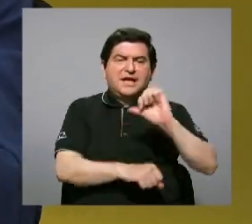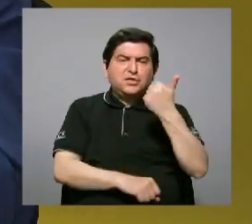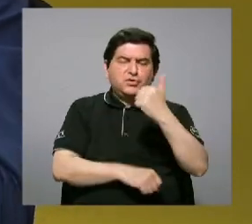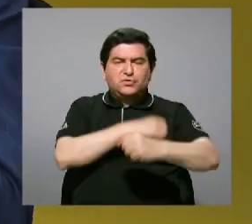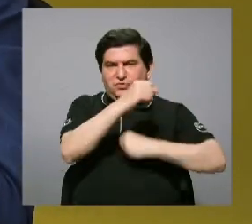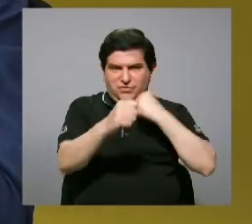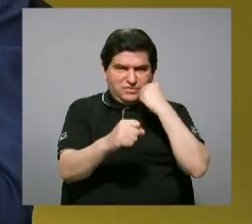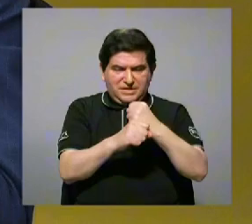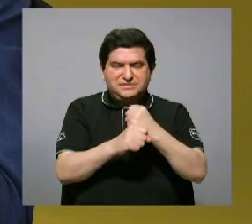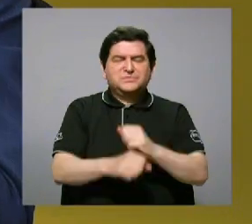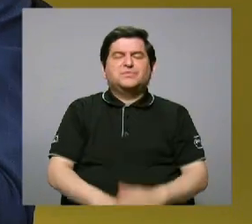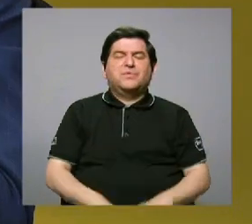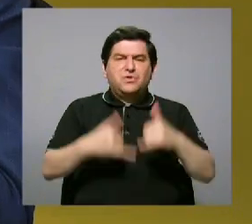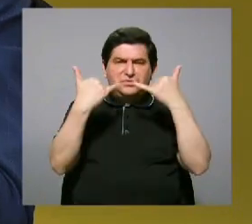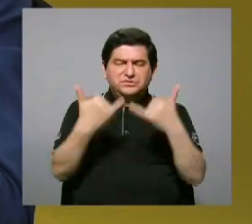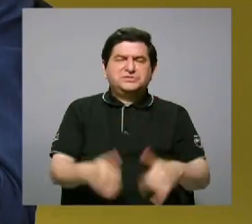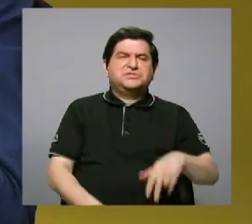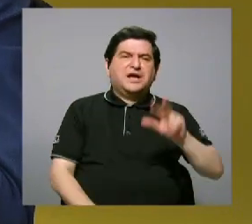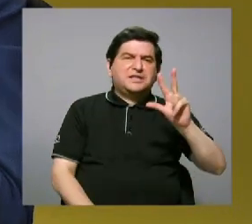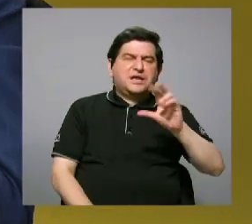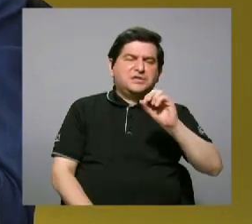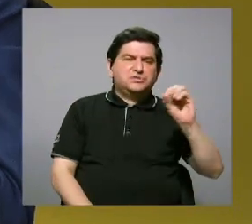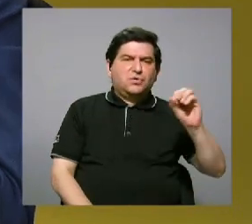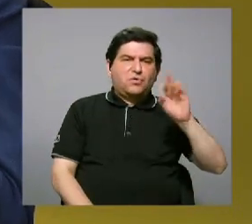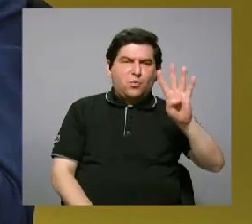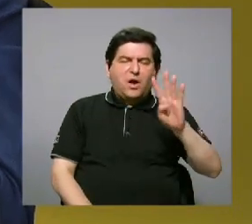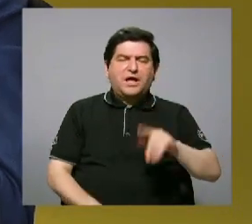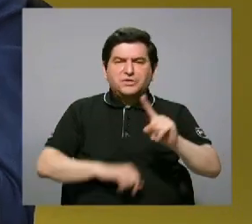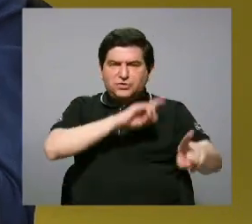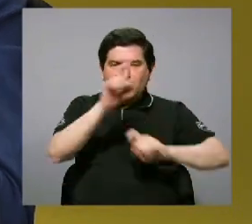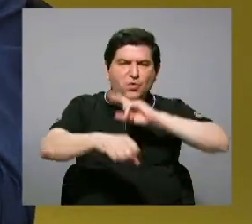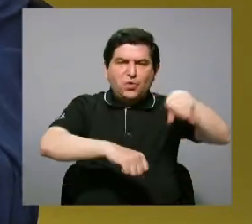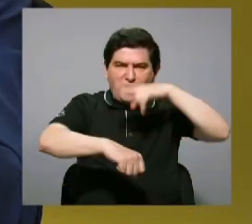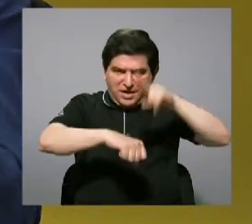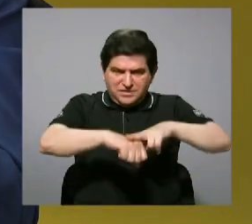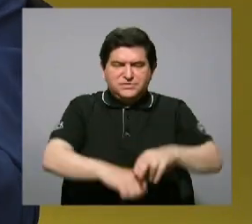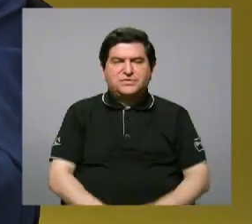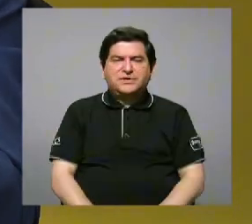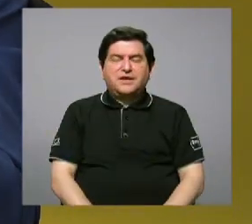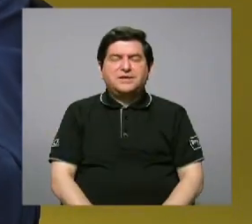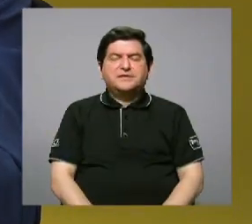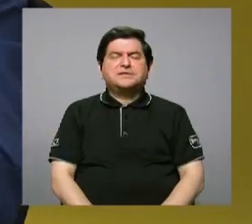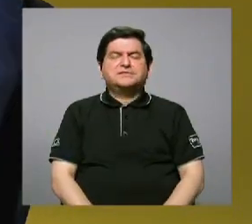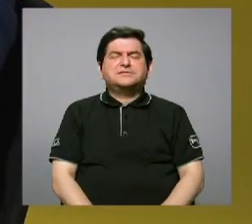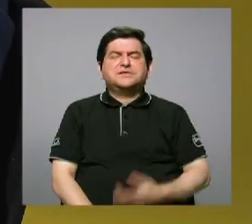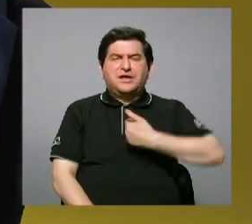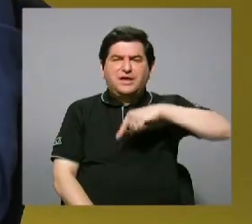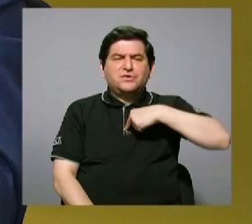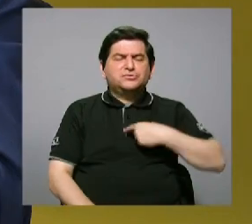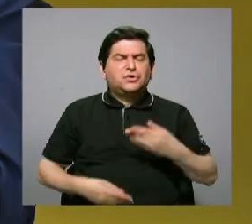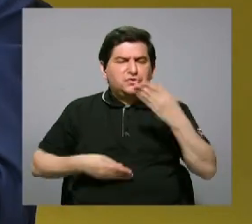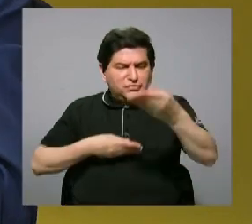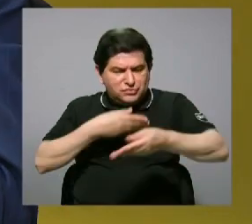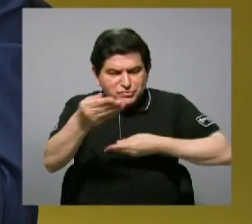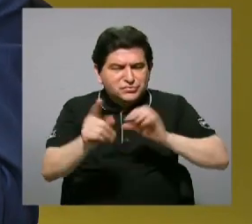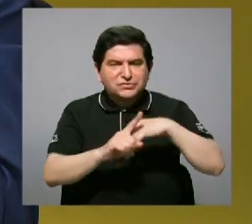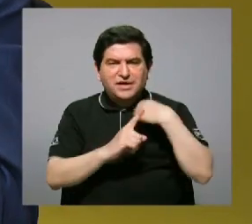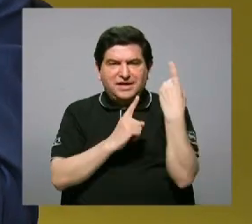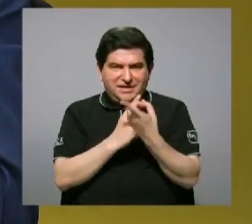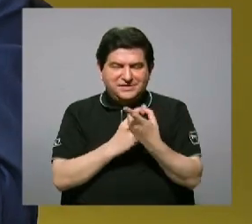aniversario. Ya hemos realizado 3, 4 encuestas a nivel nacional y nos da un gran gusto poder aportarle y devolverle a la